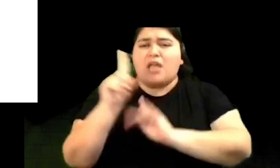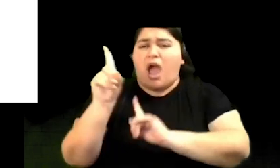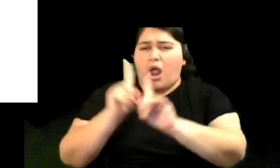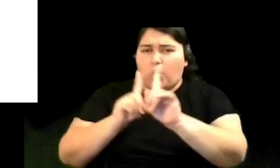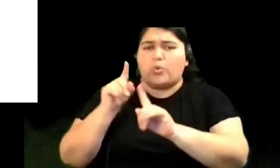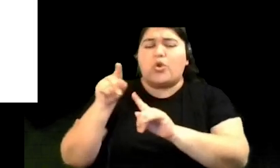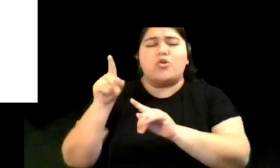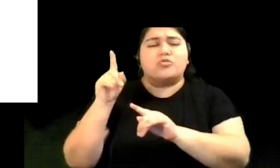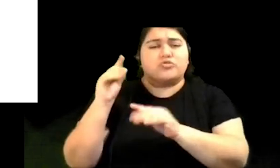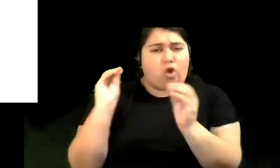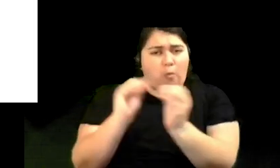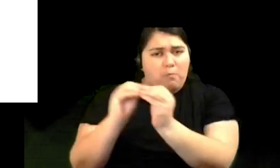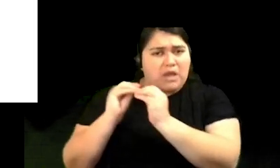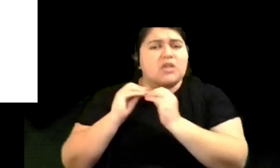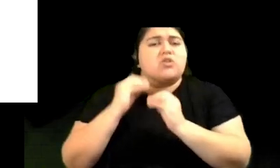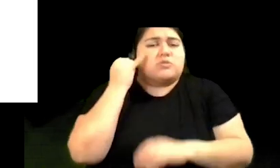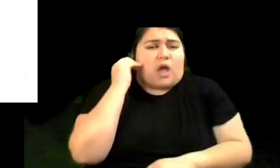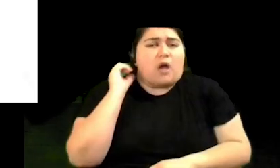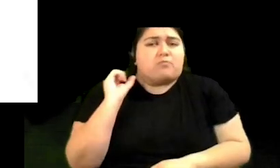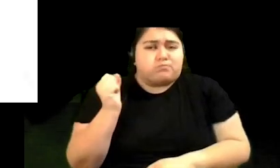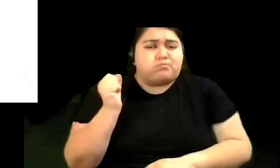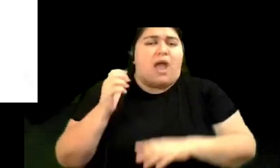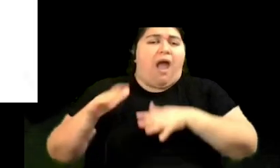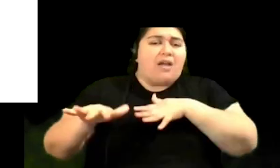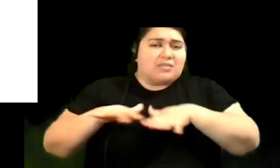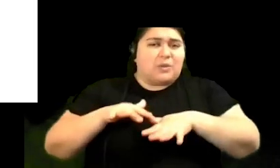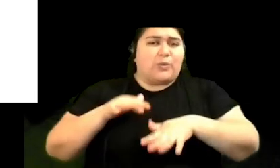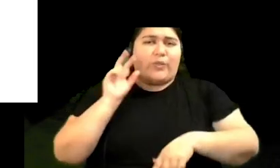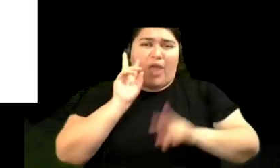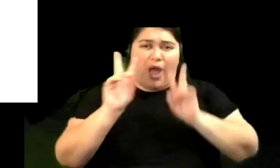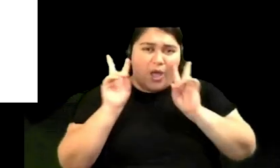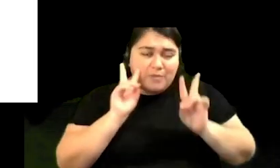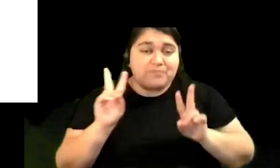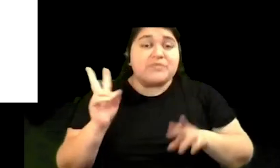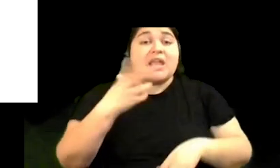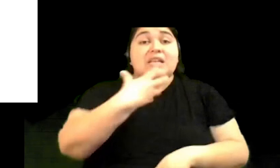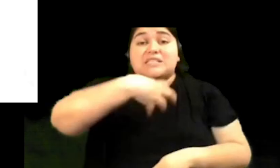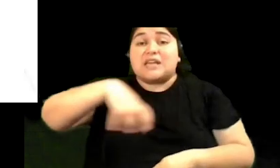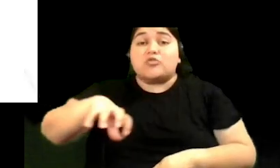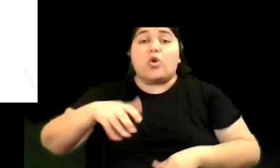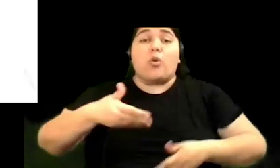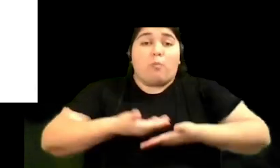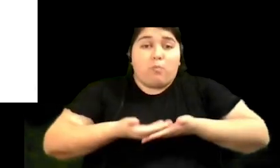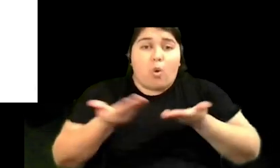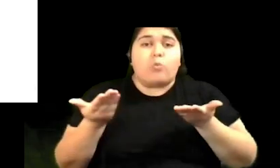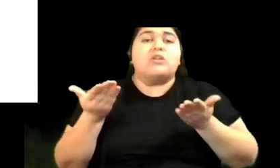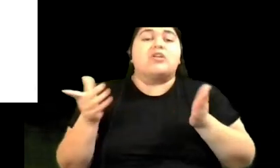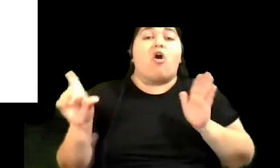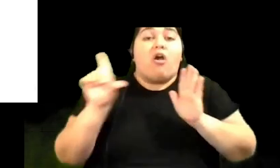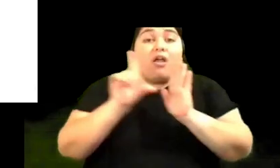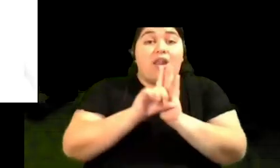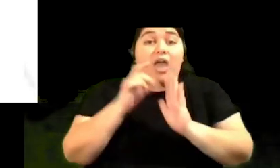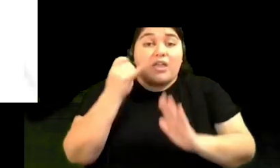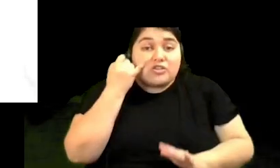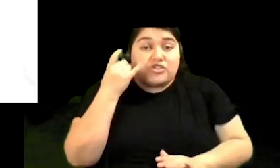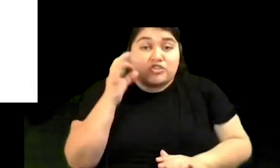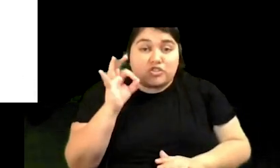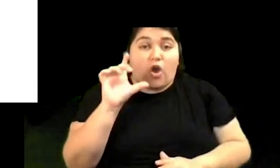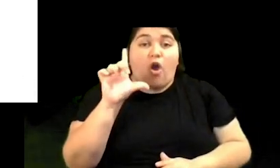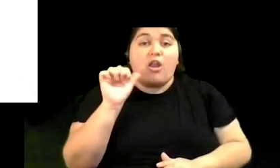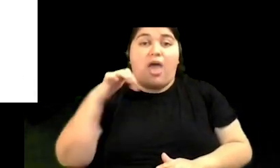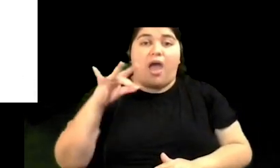asistiendo ya hemos tenido esta actividad, porque en el sector público ustedes saben que por la ley Yolanda se establece una